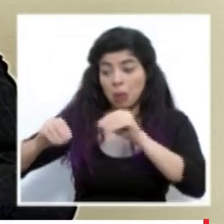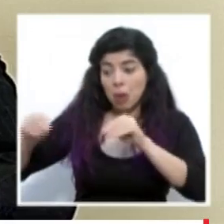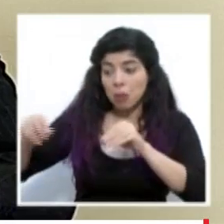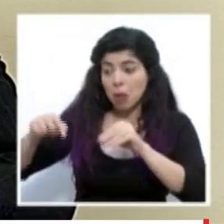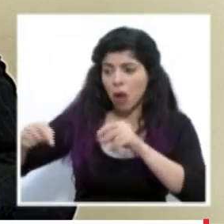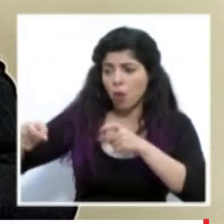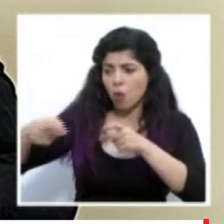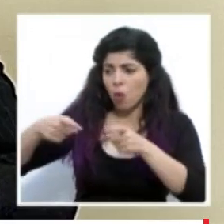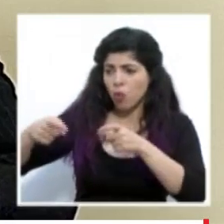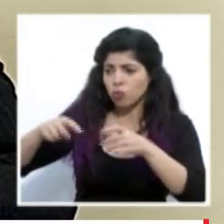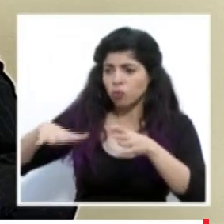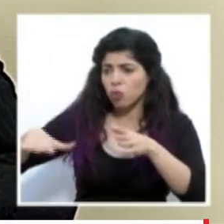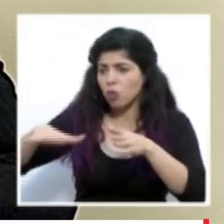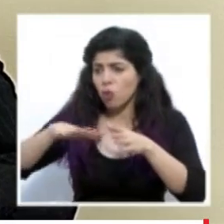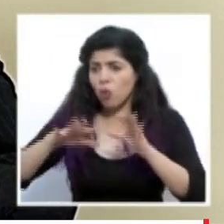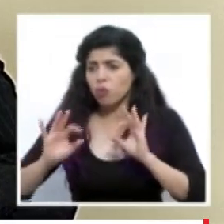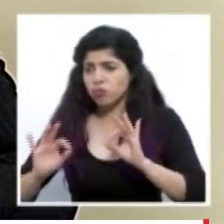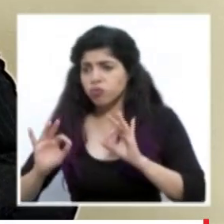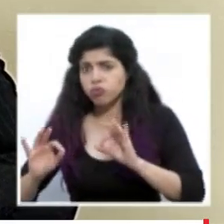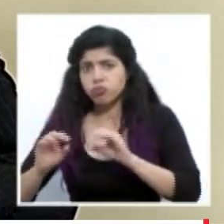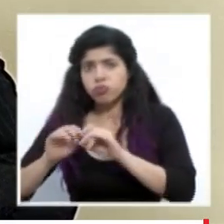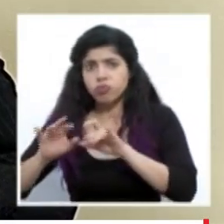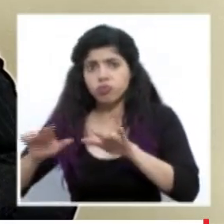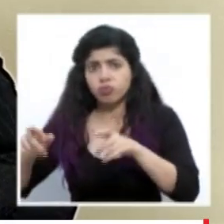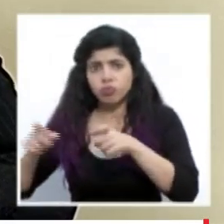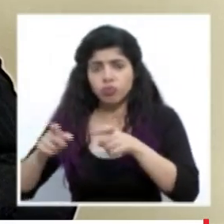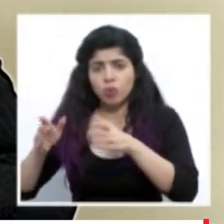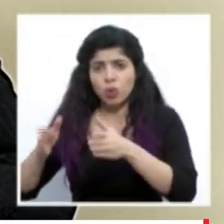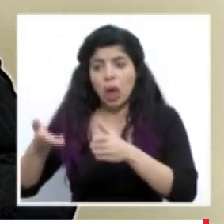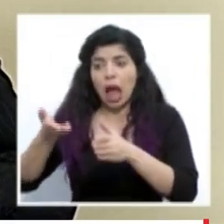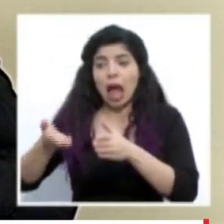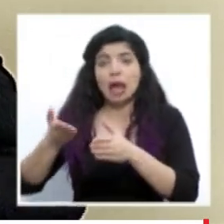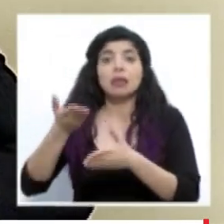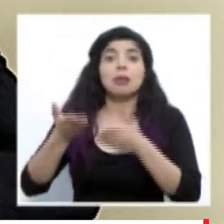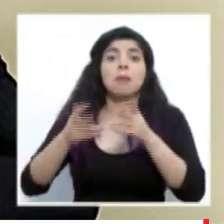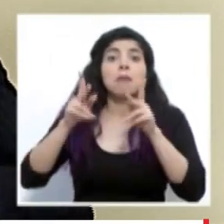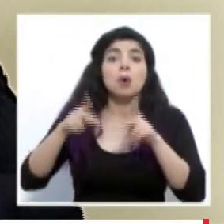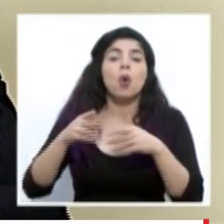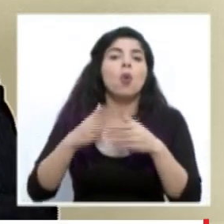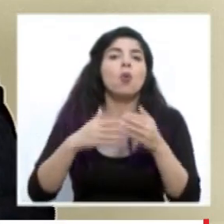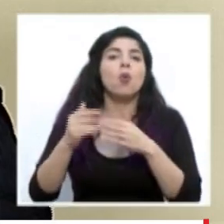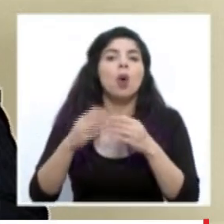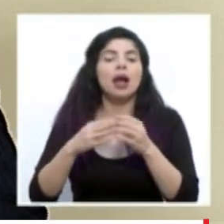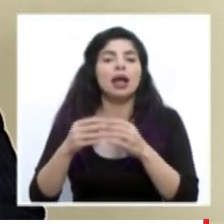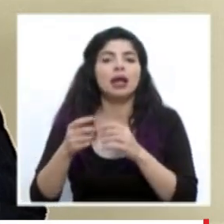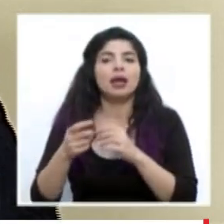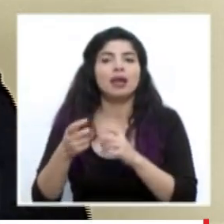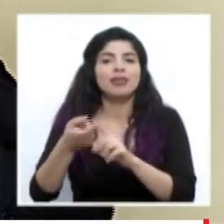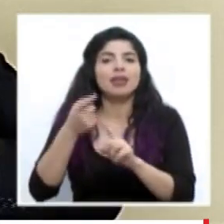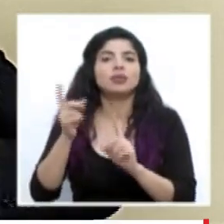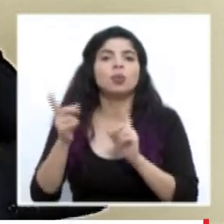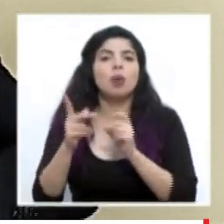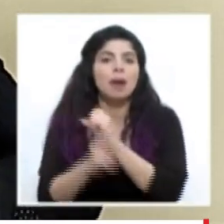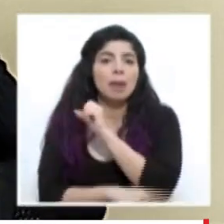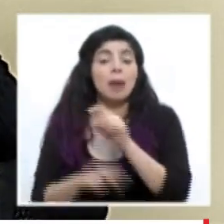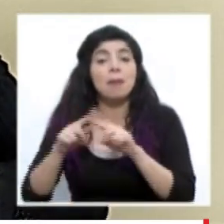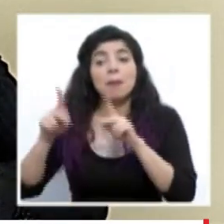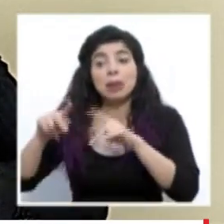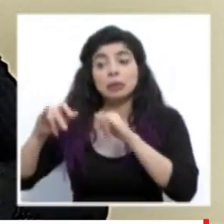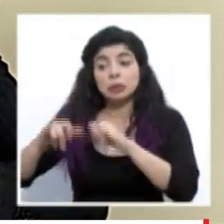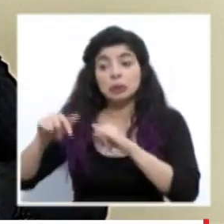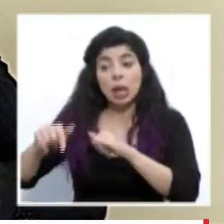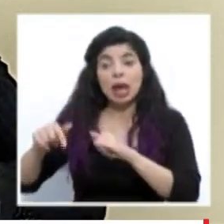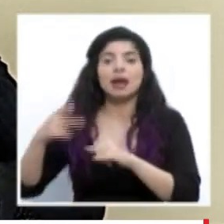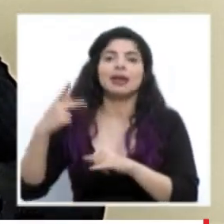un control pues mucho mayor, ahí pues obviamente puede ser una persona de cualquier nacionalidad, pero si ha permanecido en ese lugar, el riesgo es